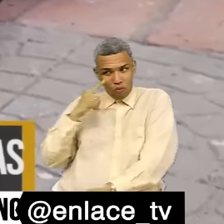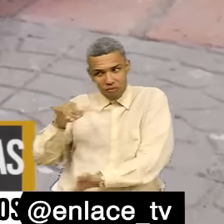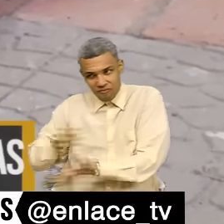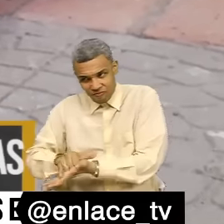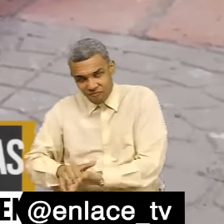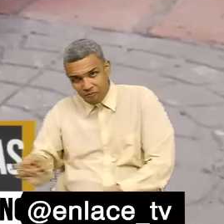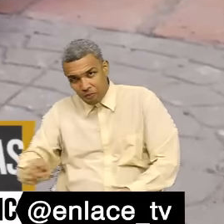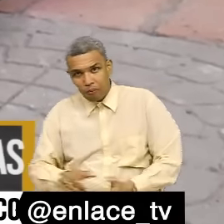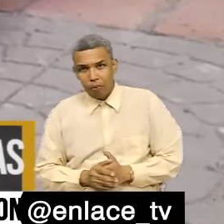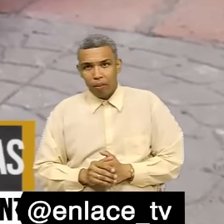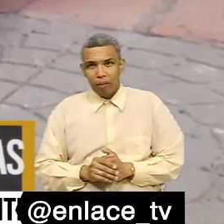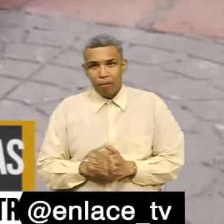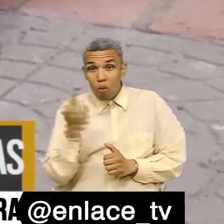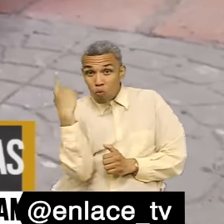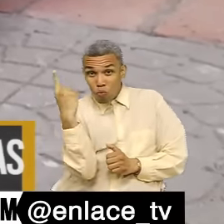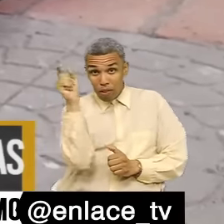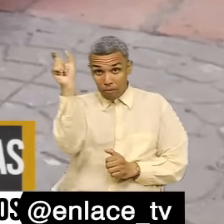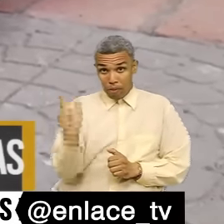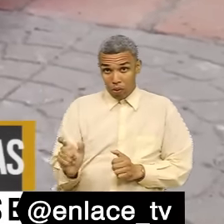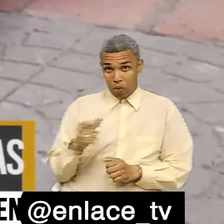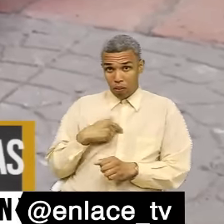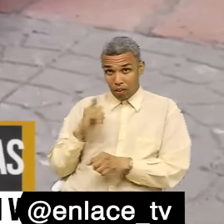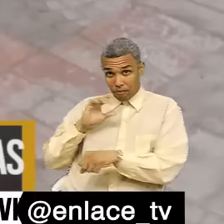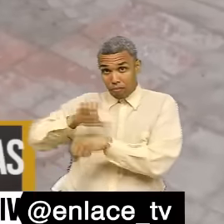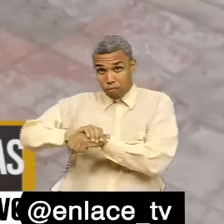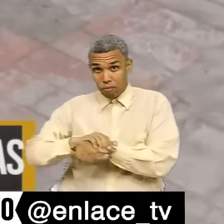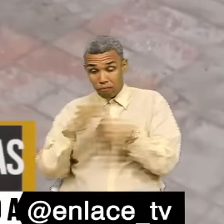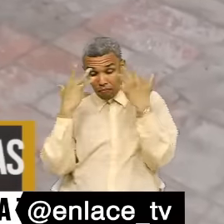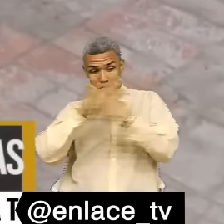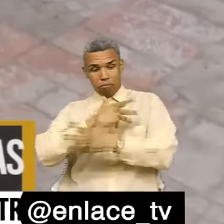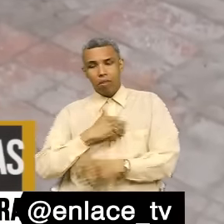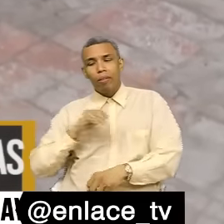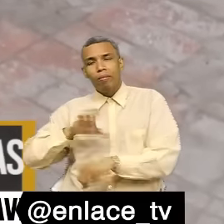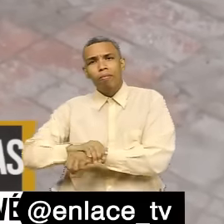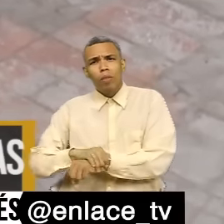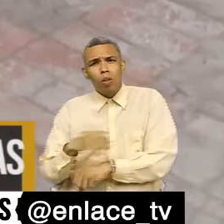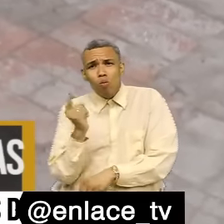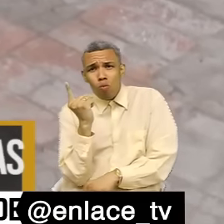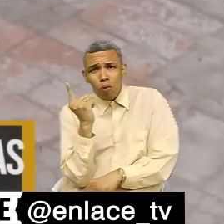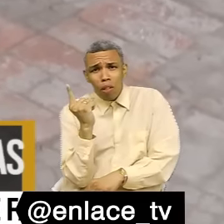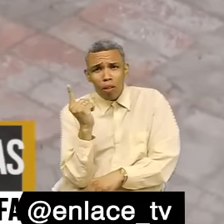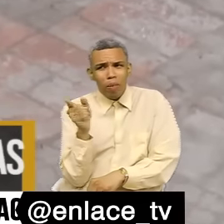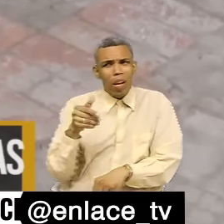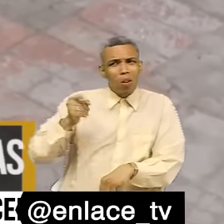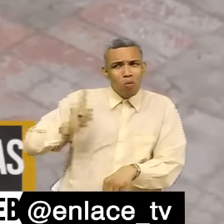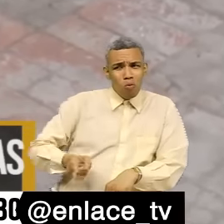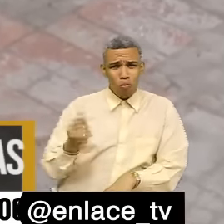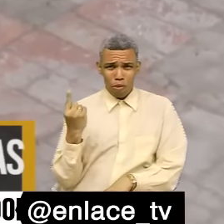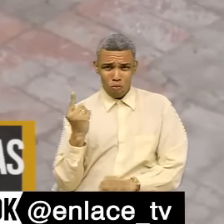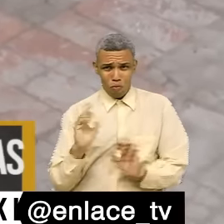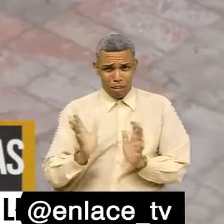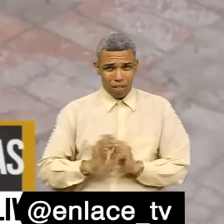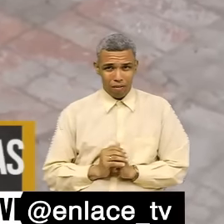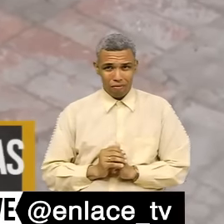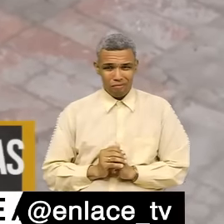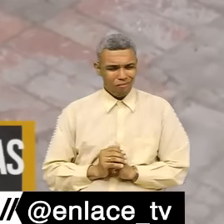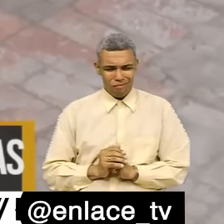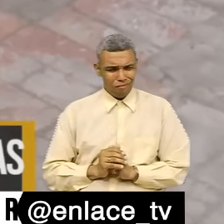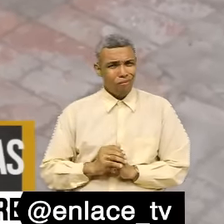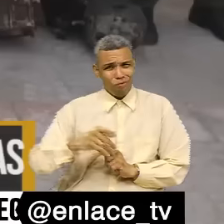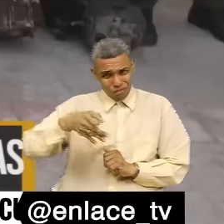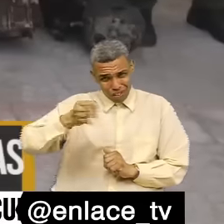haber una red, esto no es un trabajo de una sola persona, debe haber la persona que jala o quita la